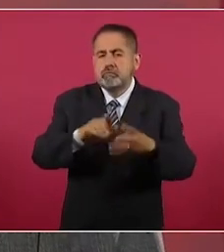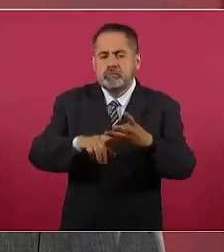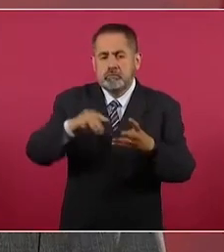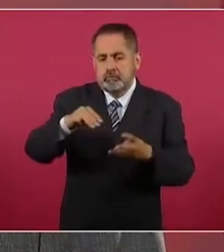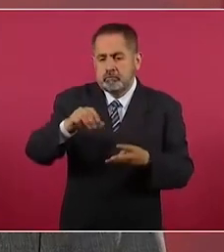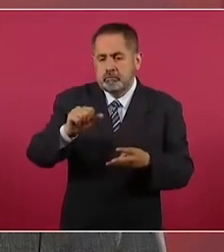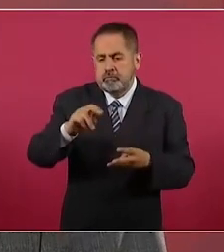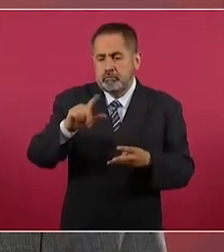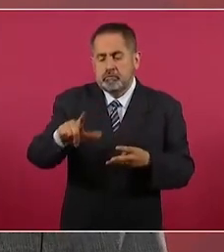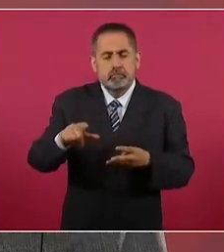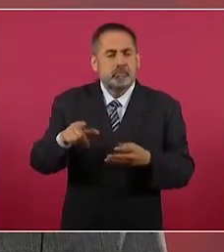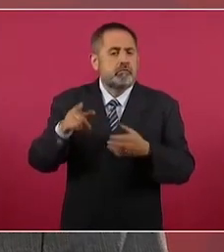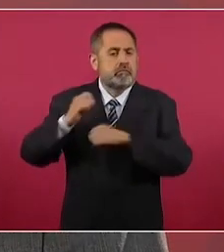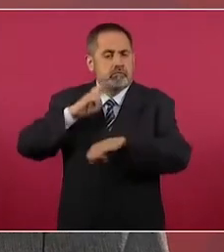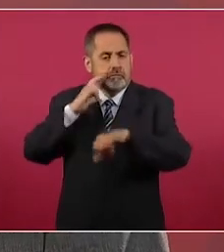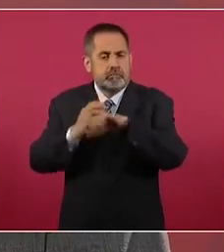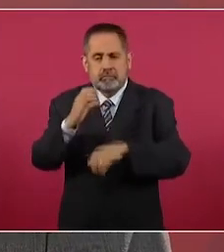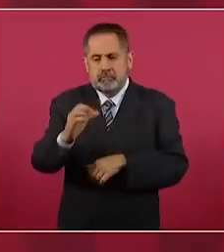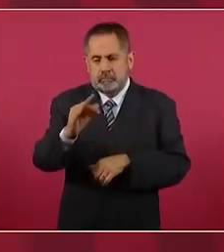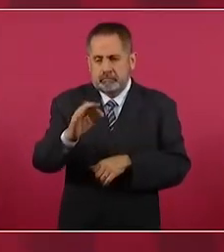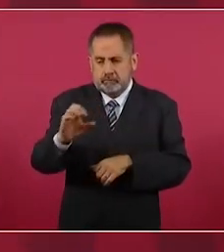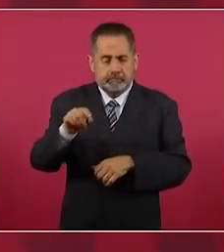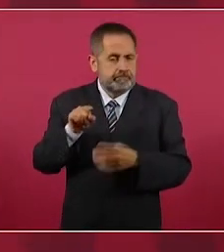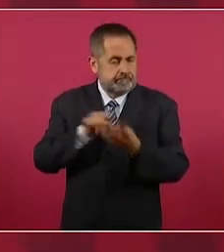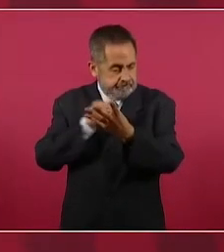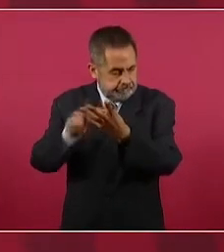Manuel Bartel de la Comisión Federal de Electricidad,